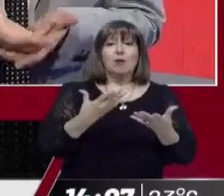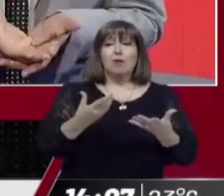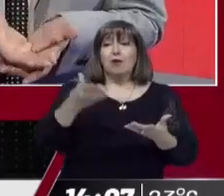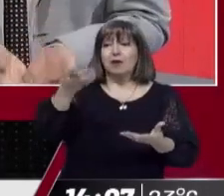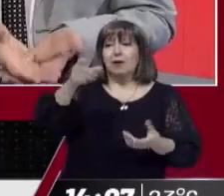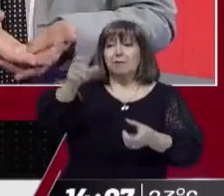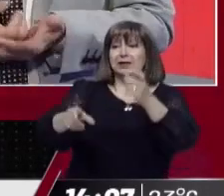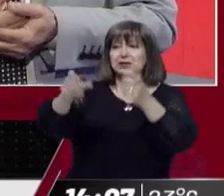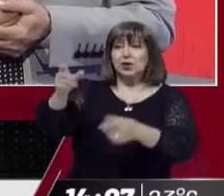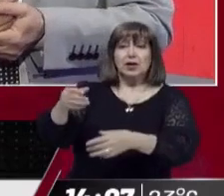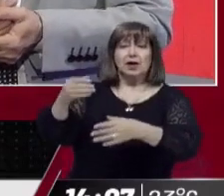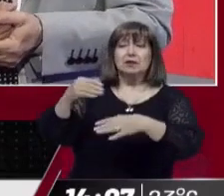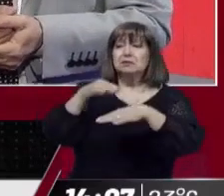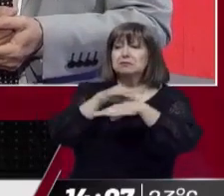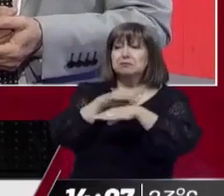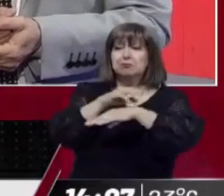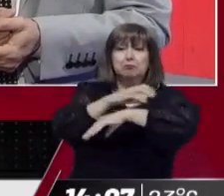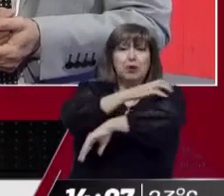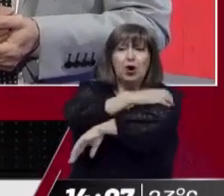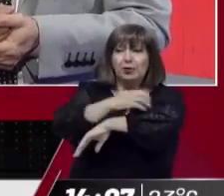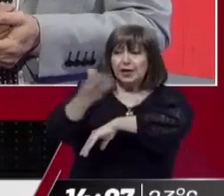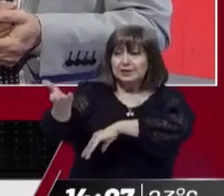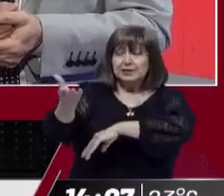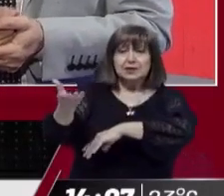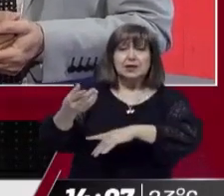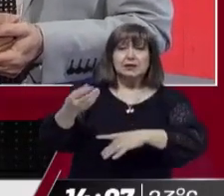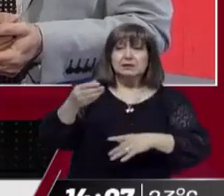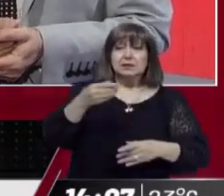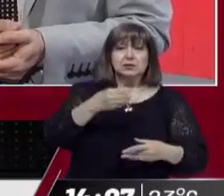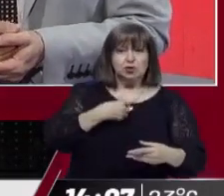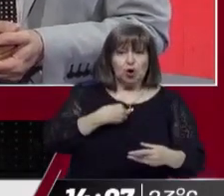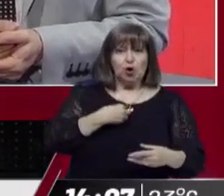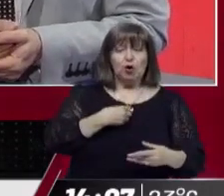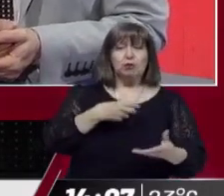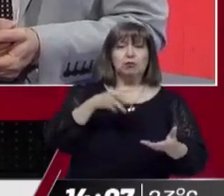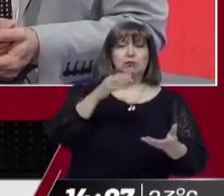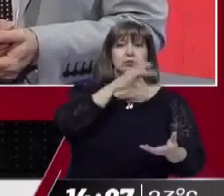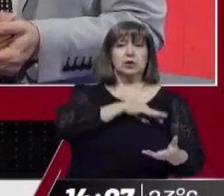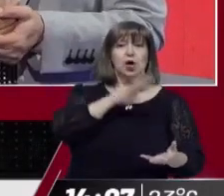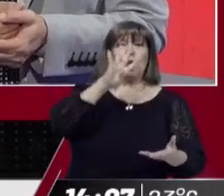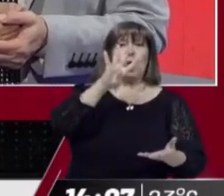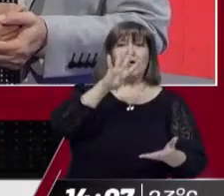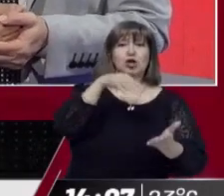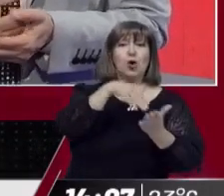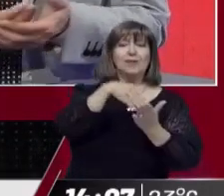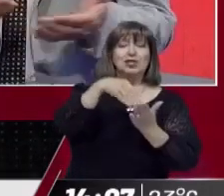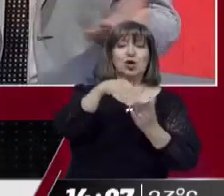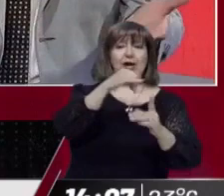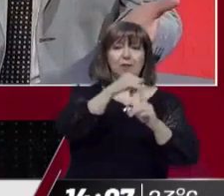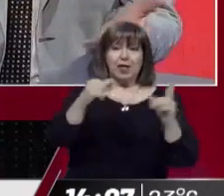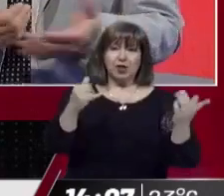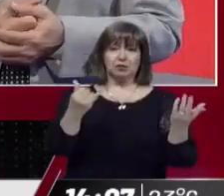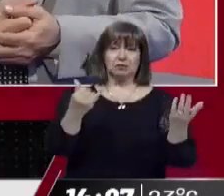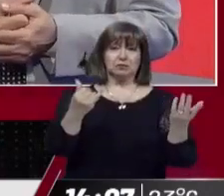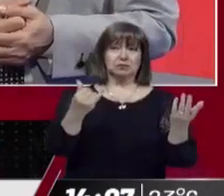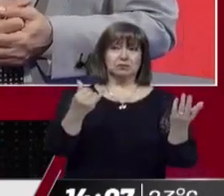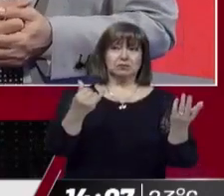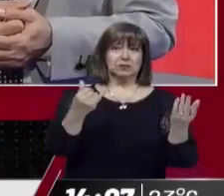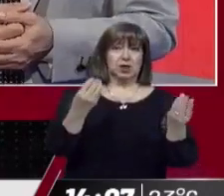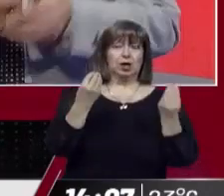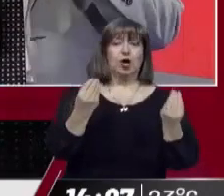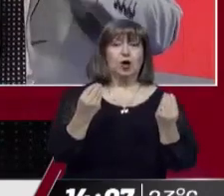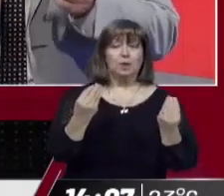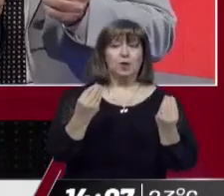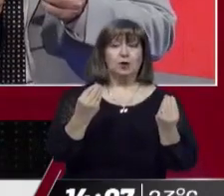o darse cuenta que tienen los pies sobre la tierra. Porque son salarios que están pagando, ¿quiénes? Los que pagan impuestos, los